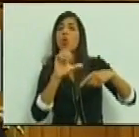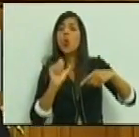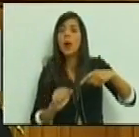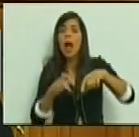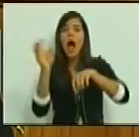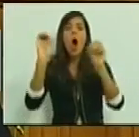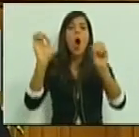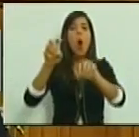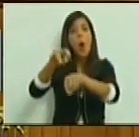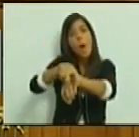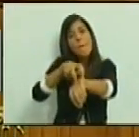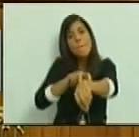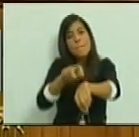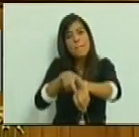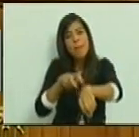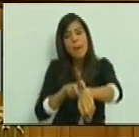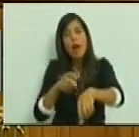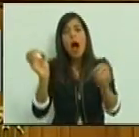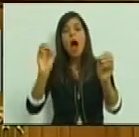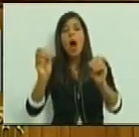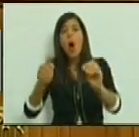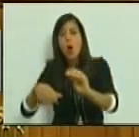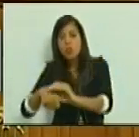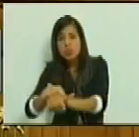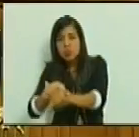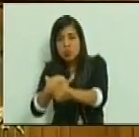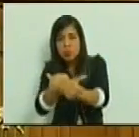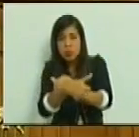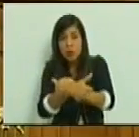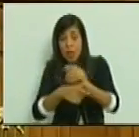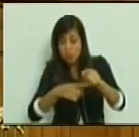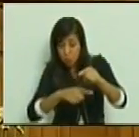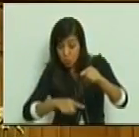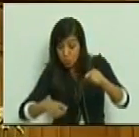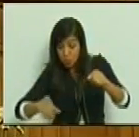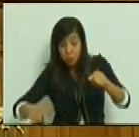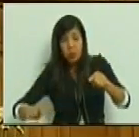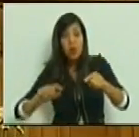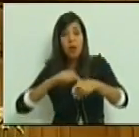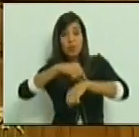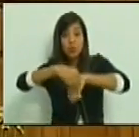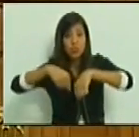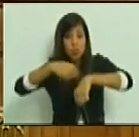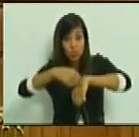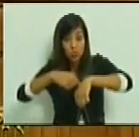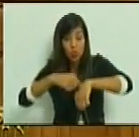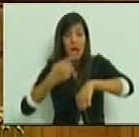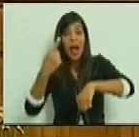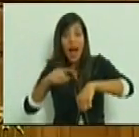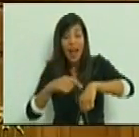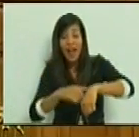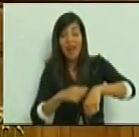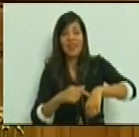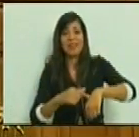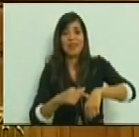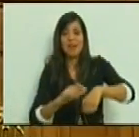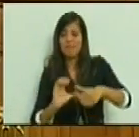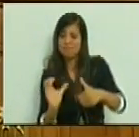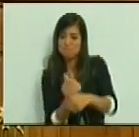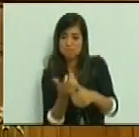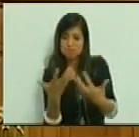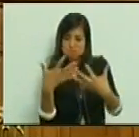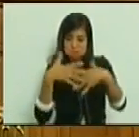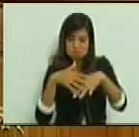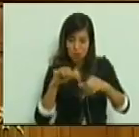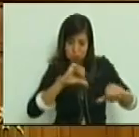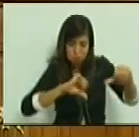de concha de caracoles rallado de allá de Sucre y de Nueva Esparta, especialmente de Coche, ya tenemos el sustituto